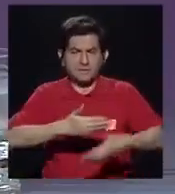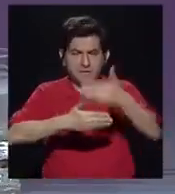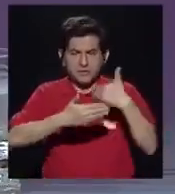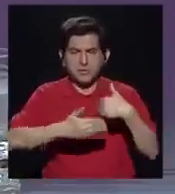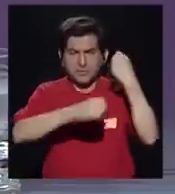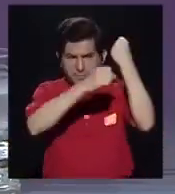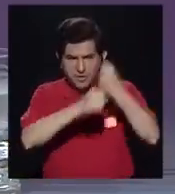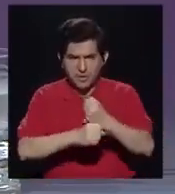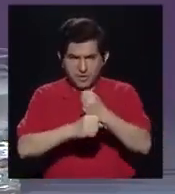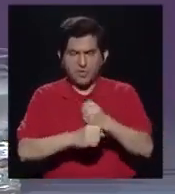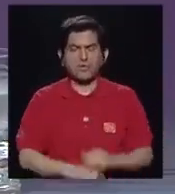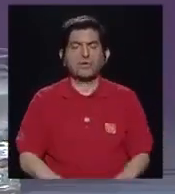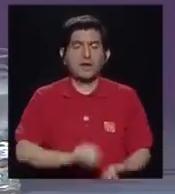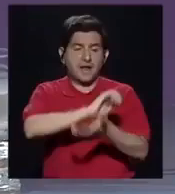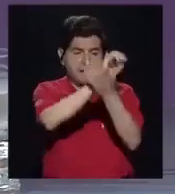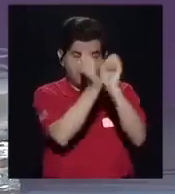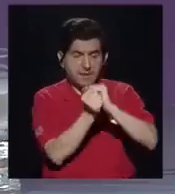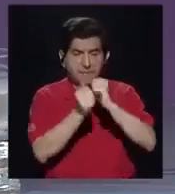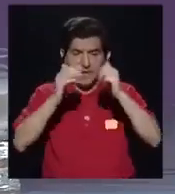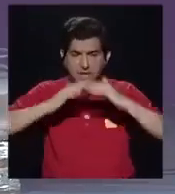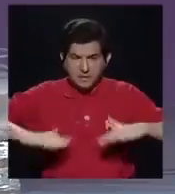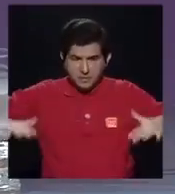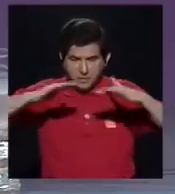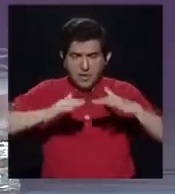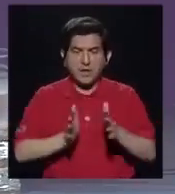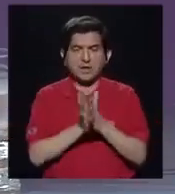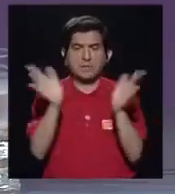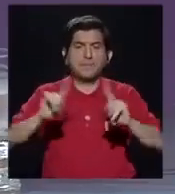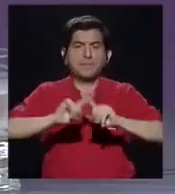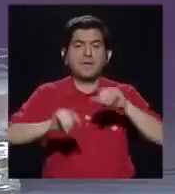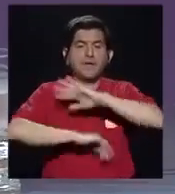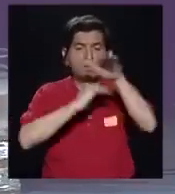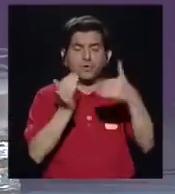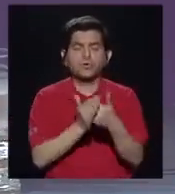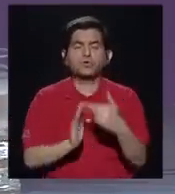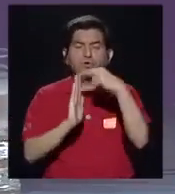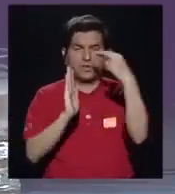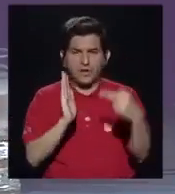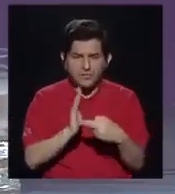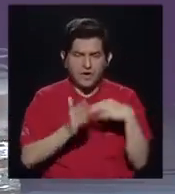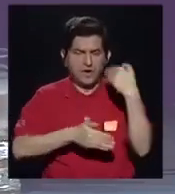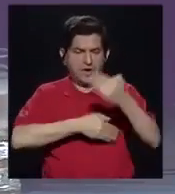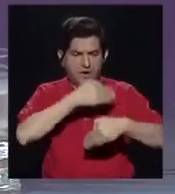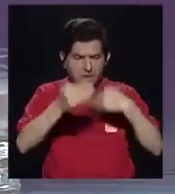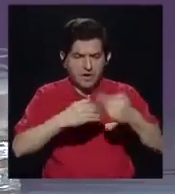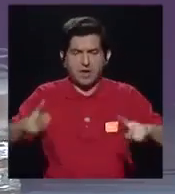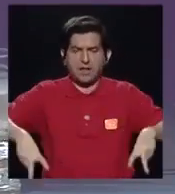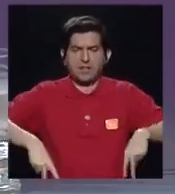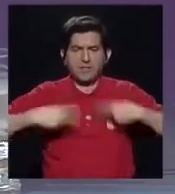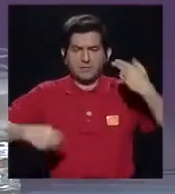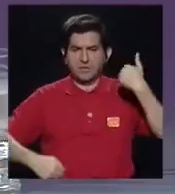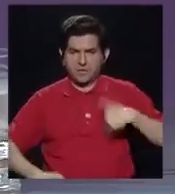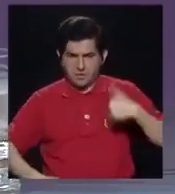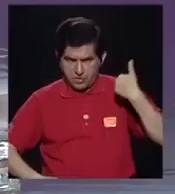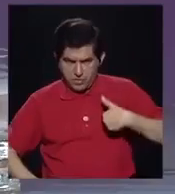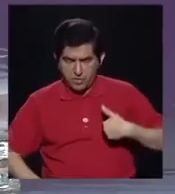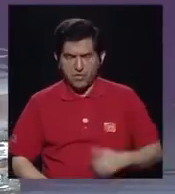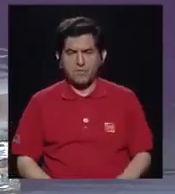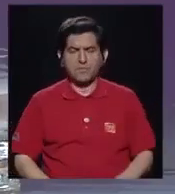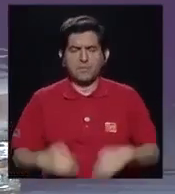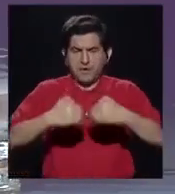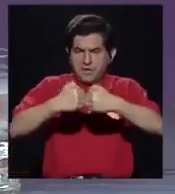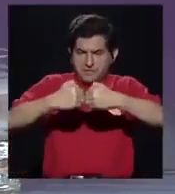se transforma en una esfera pública pero que tiene todas las reglas todos los protocolos de la vida masculina es de